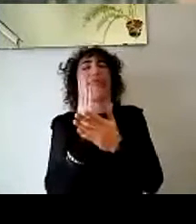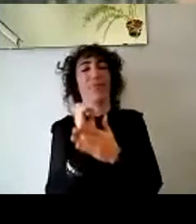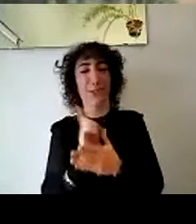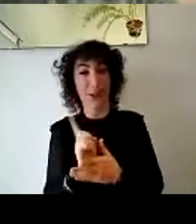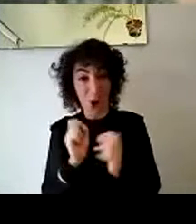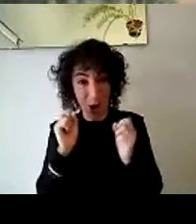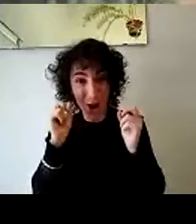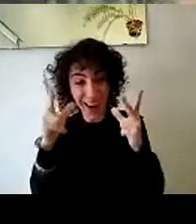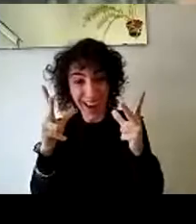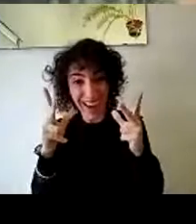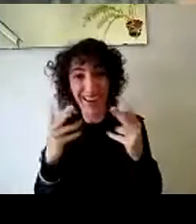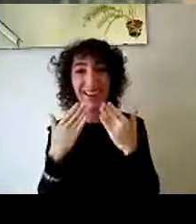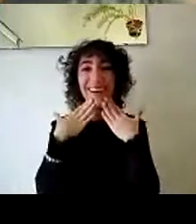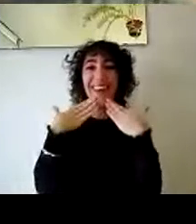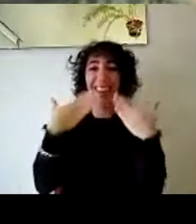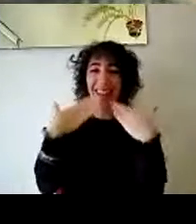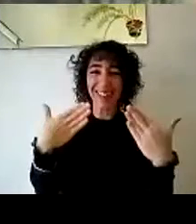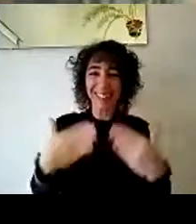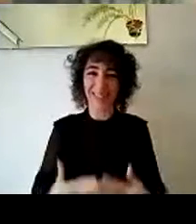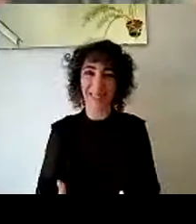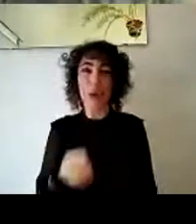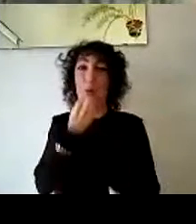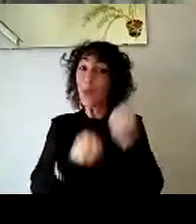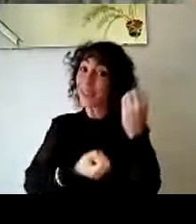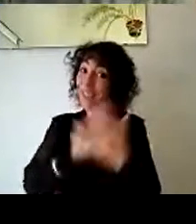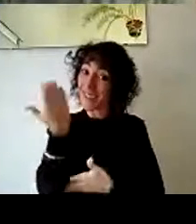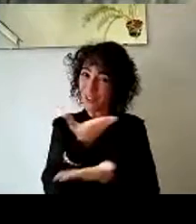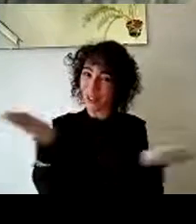Pues gracias. Buen día.